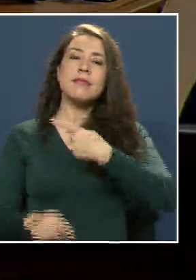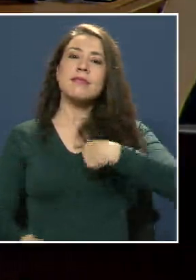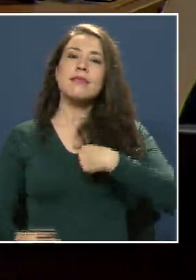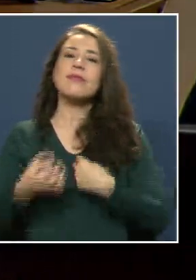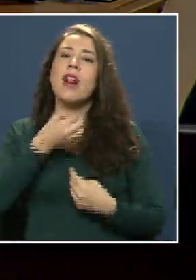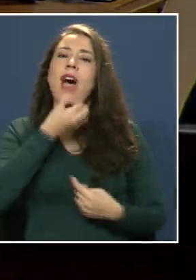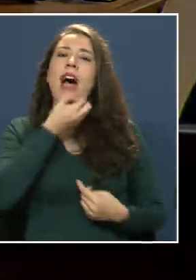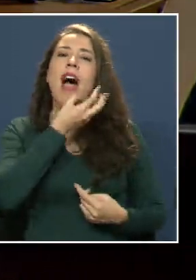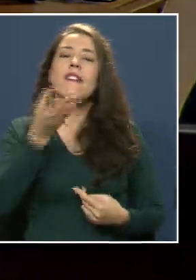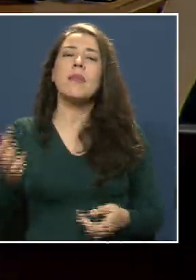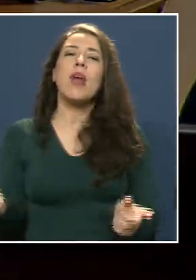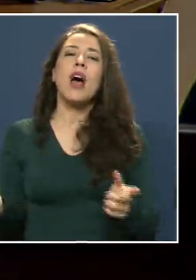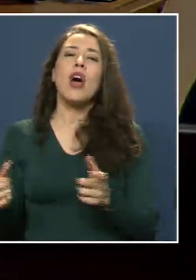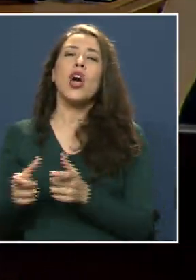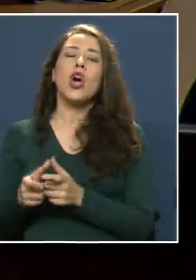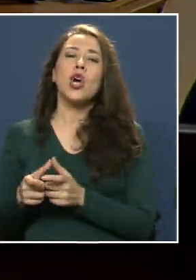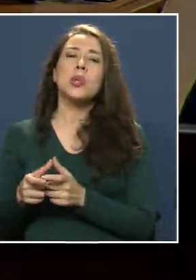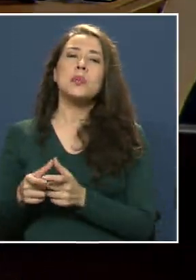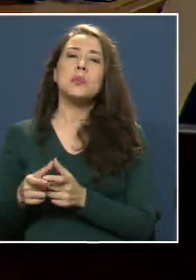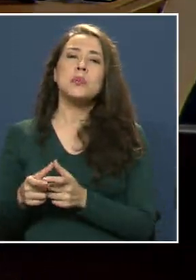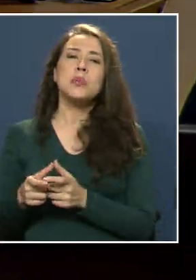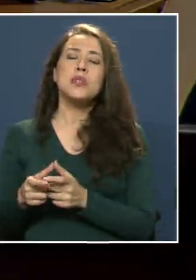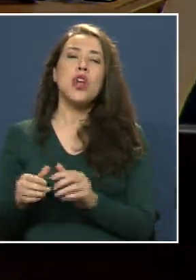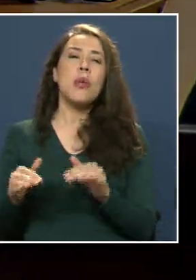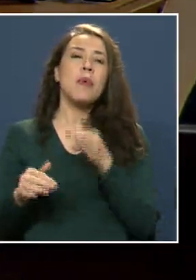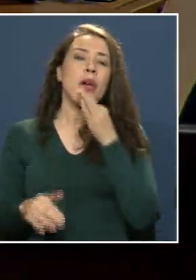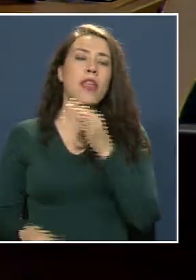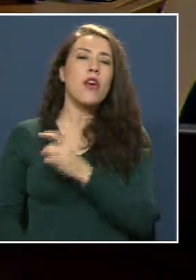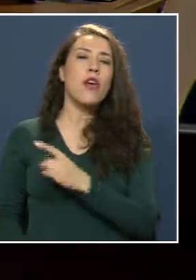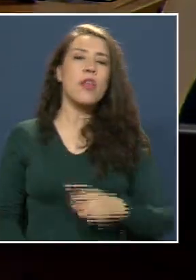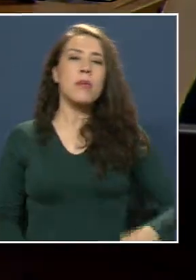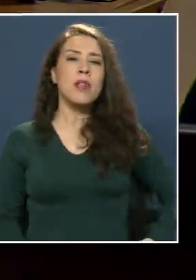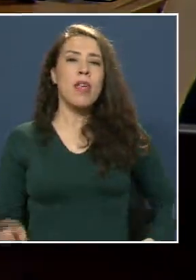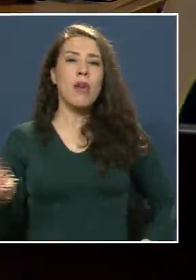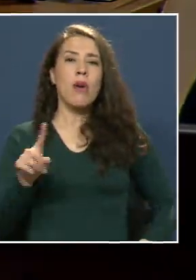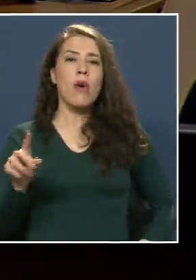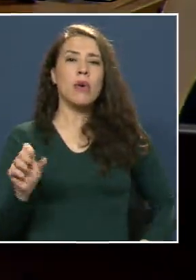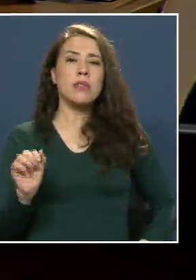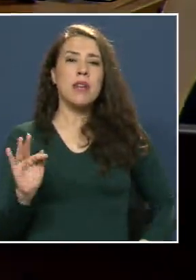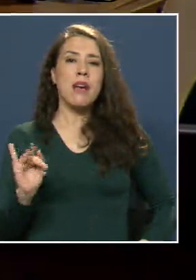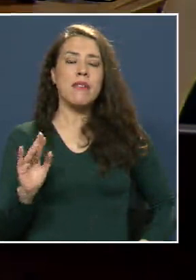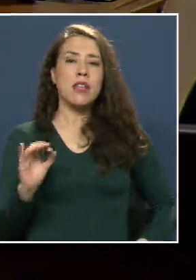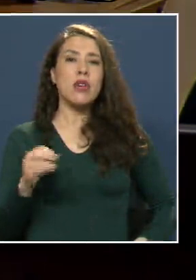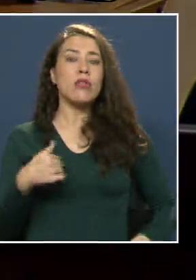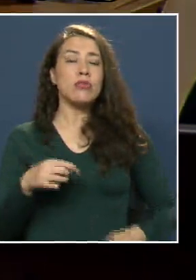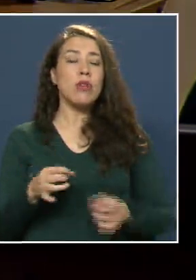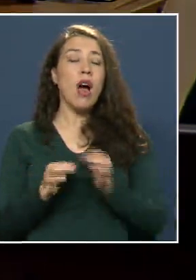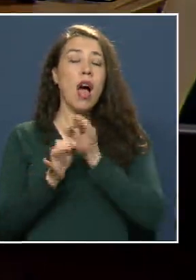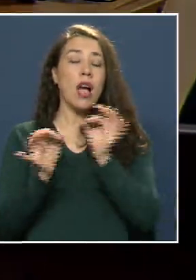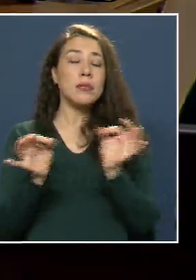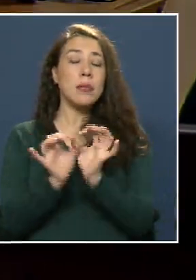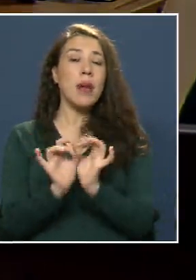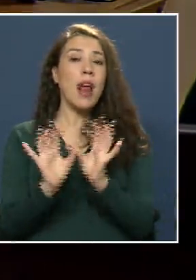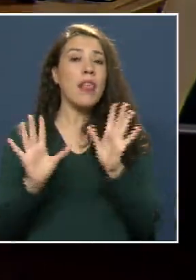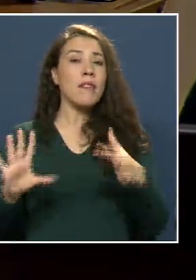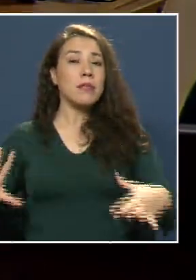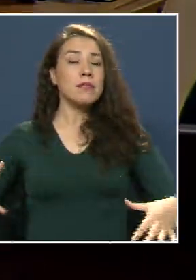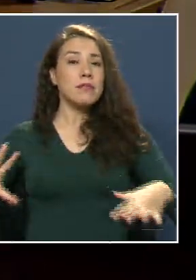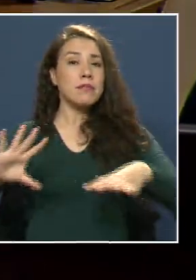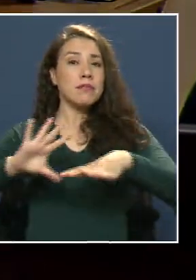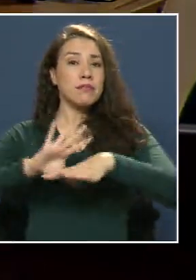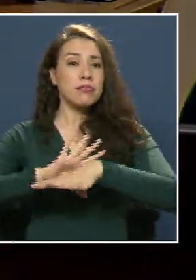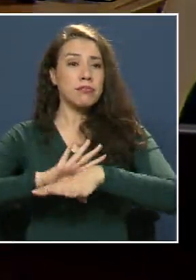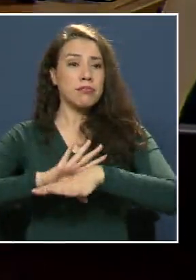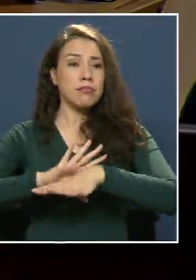planteado en la comisión siguiendo a lo que planteó el diputado Zaffirio? Lo hemos dicho con claridad, seamos coherentes. ¿Qué coherencia